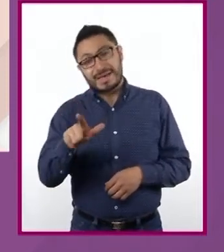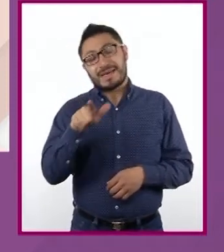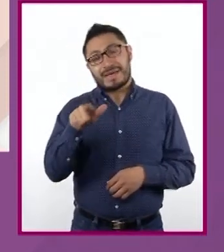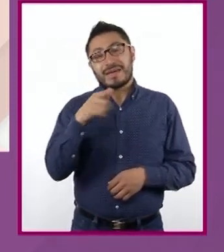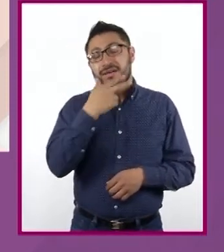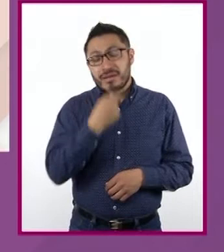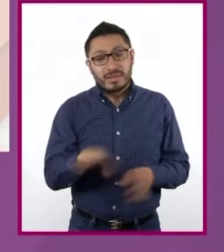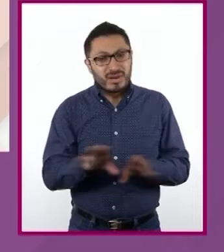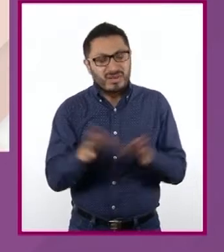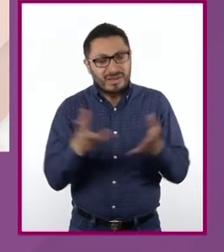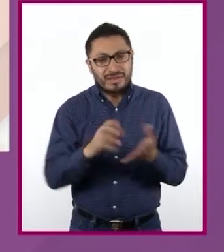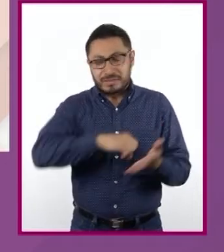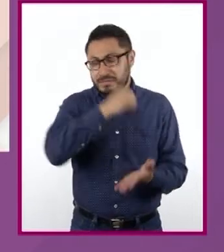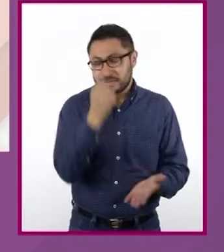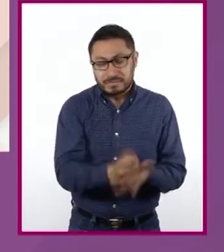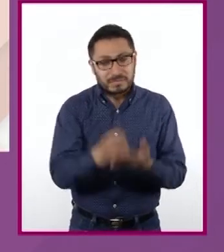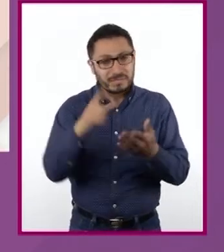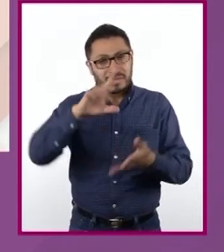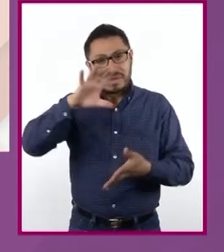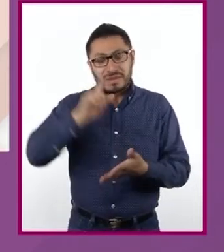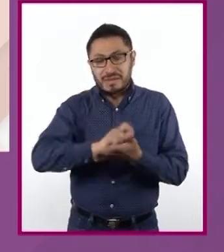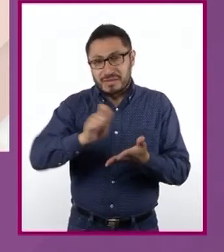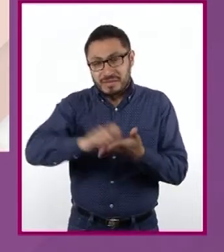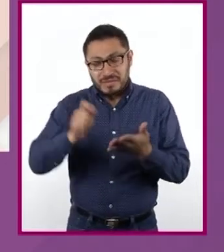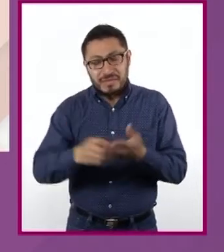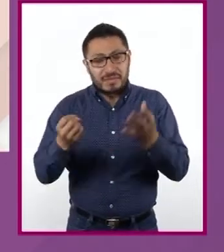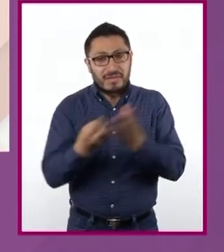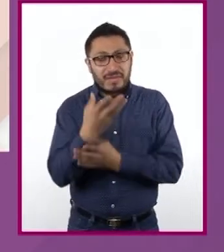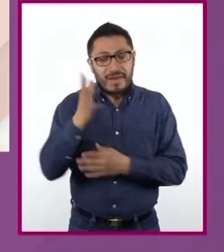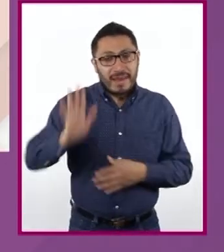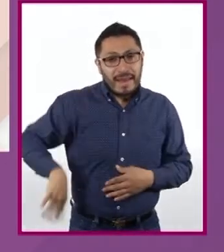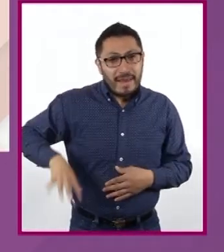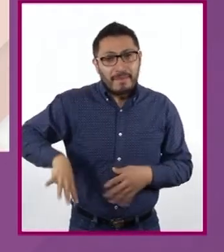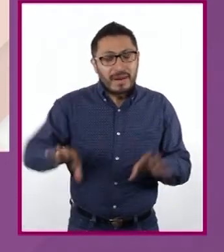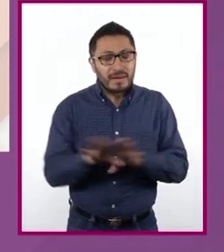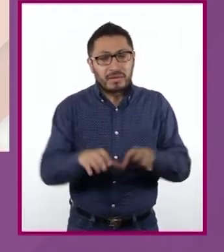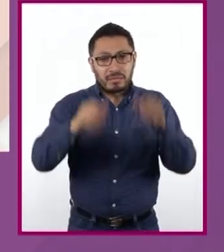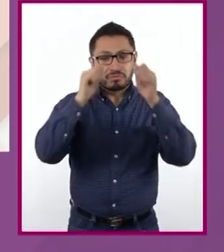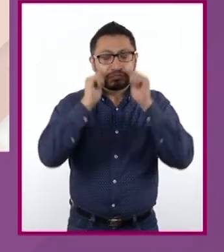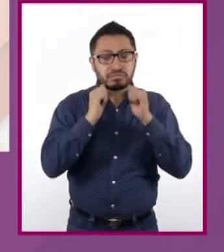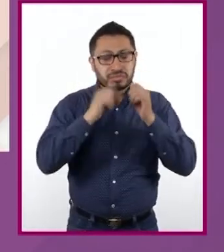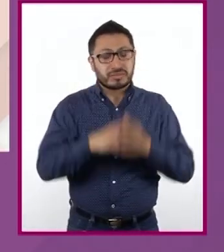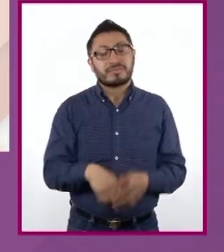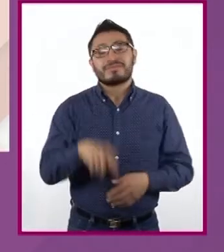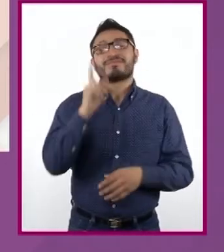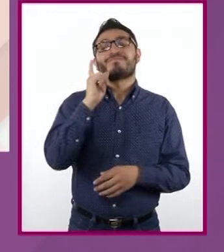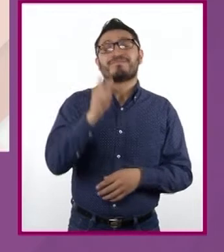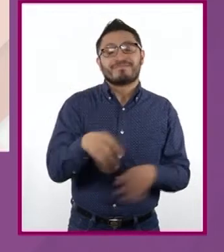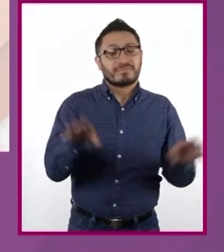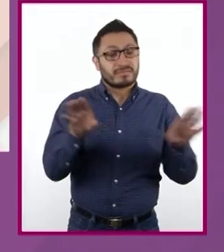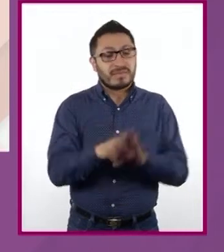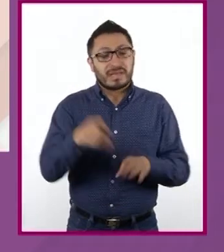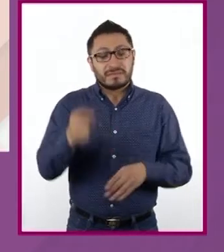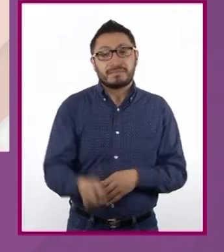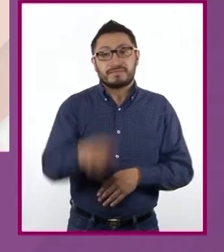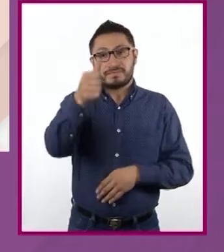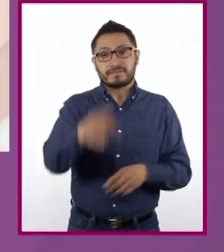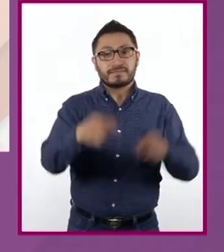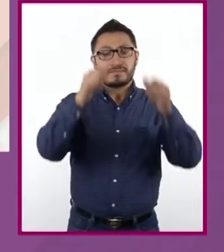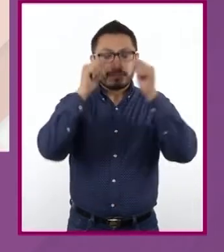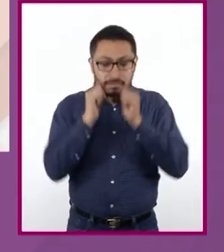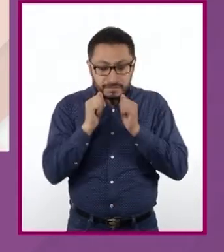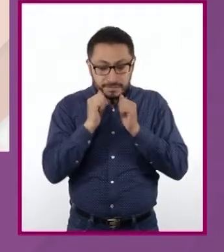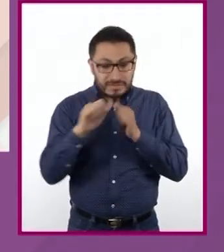símbolos literarios innovadores apenas hubo quedado ciego. O sea, primero quedó ciego